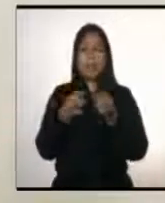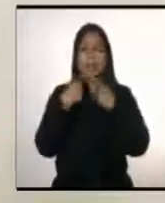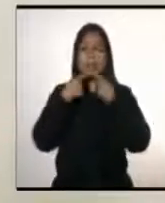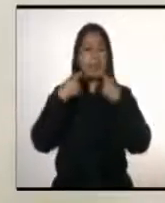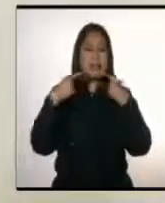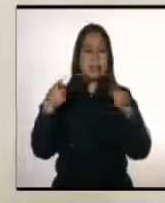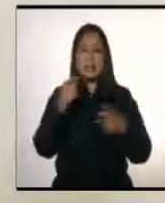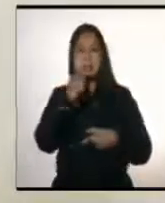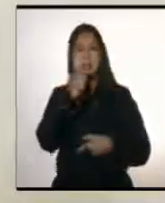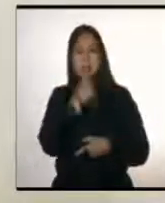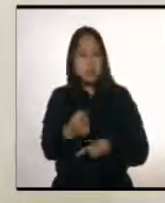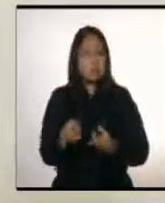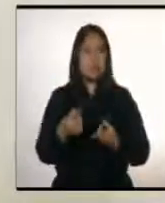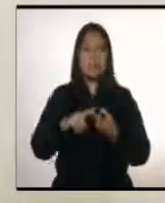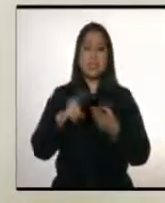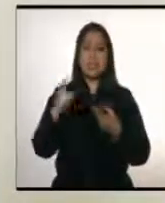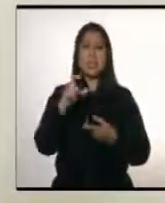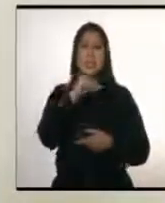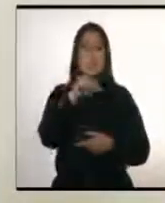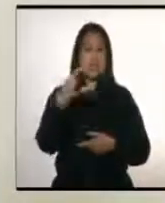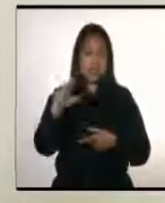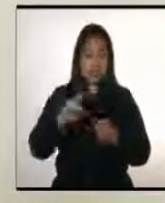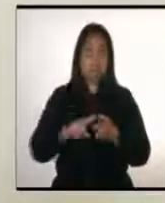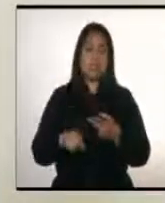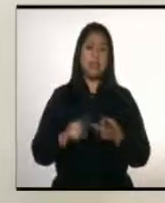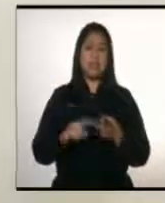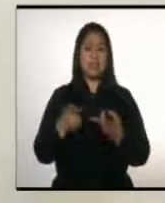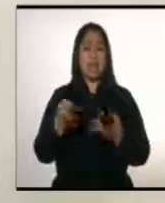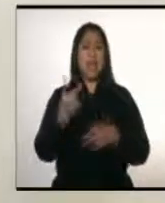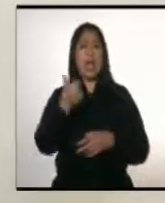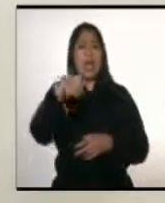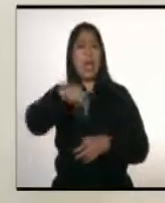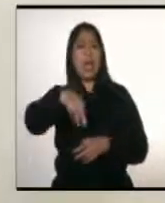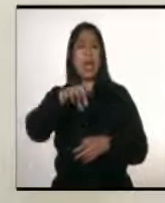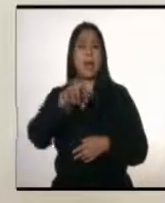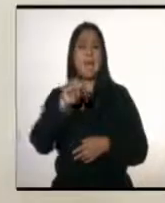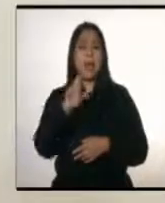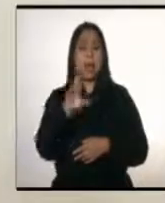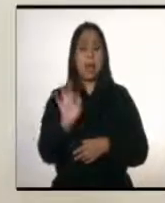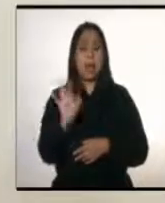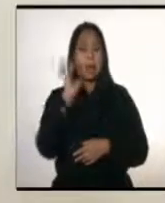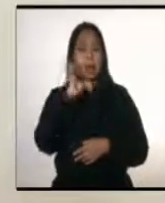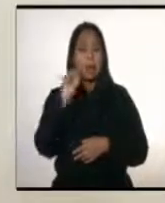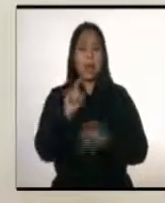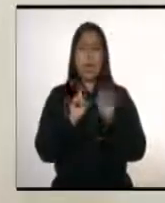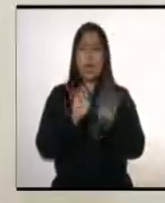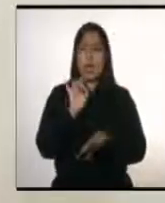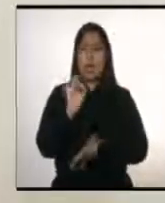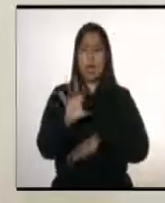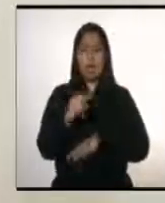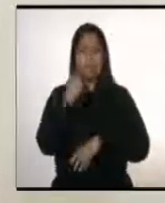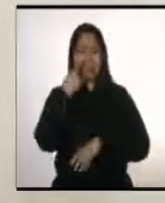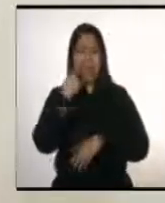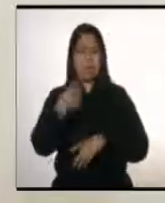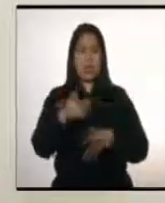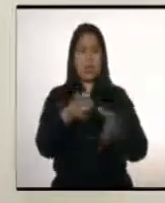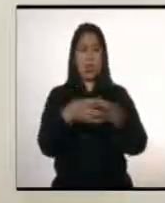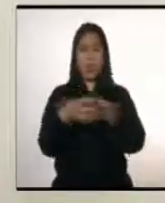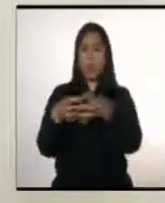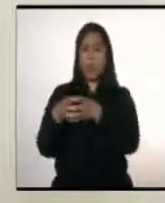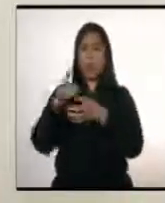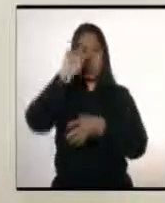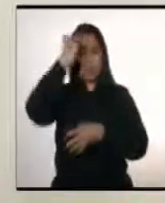Corte de Constitucionalidad por show político de algunas bancadas de diputados